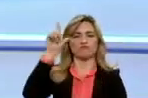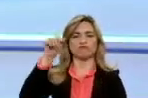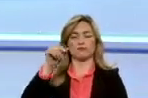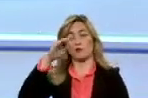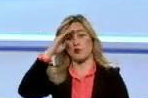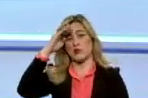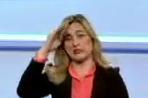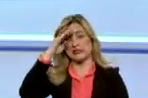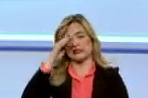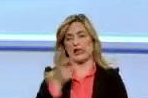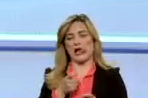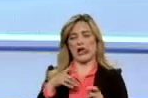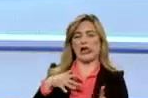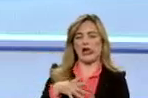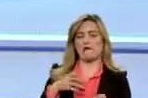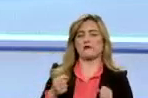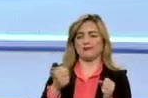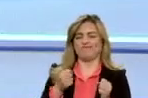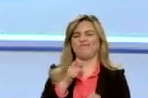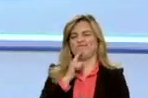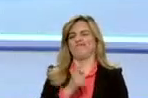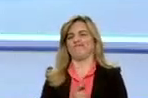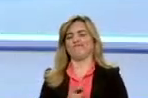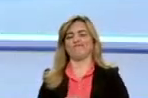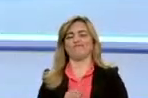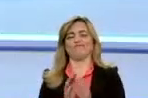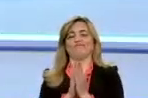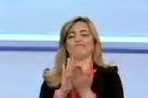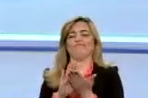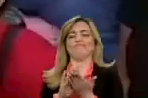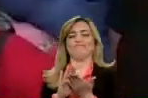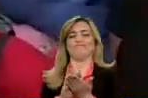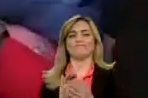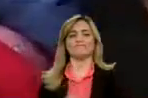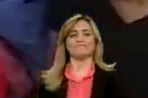reacción desmesurada por parte de los policías y se disculpó.